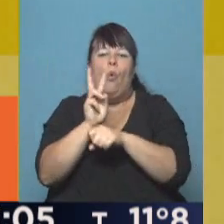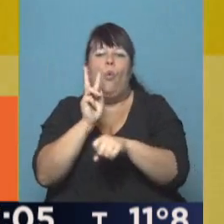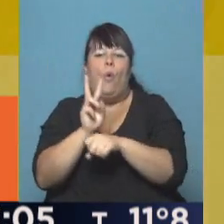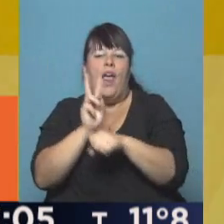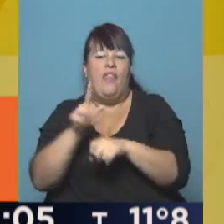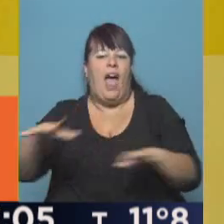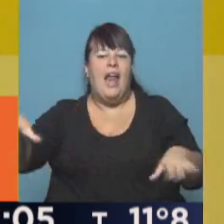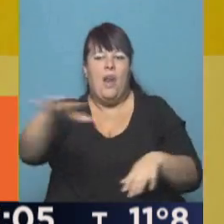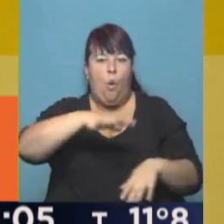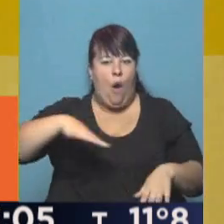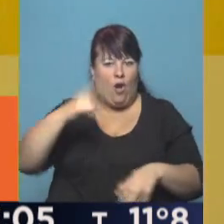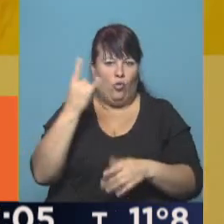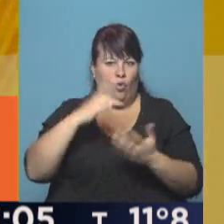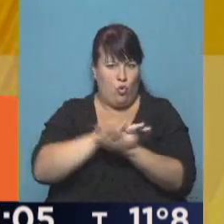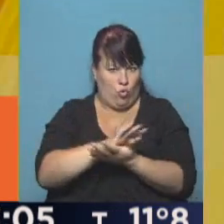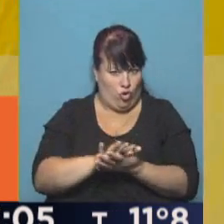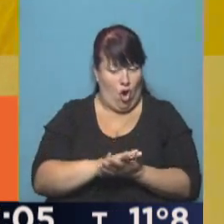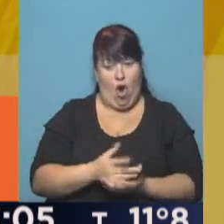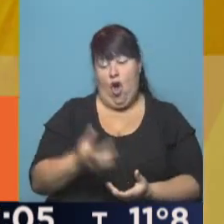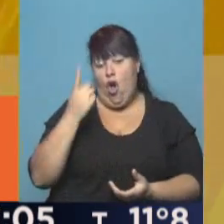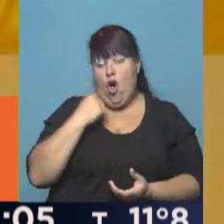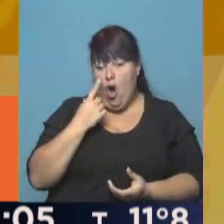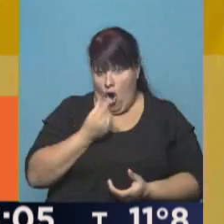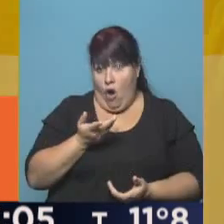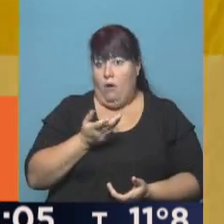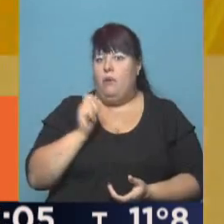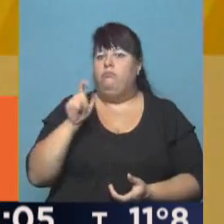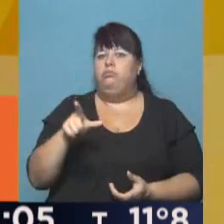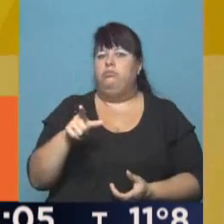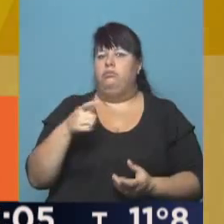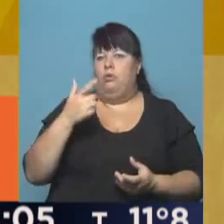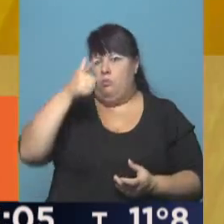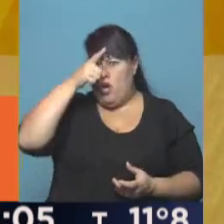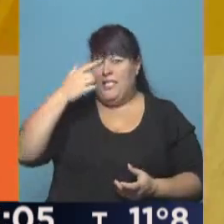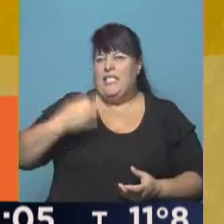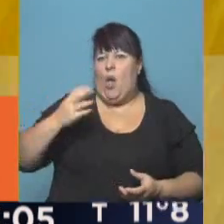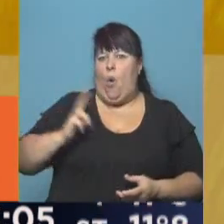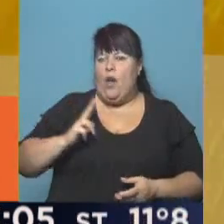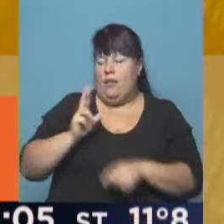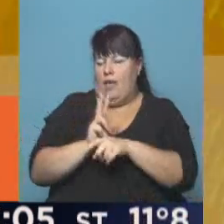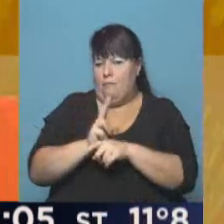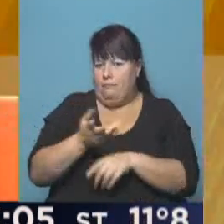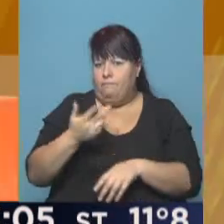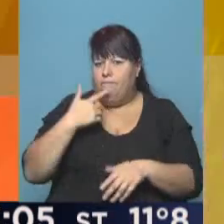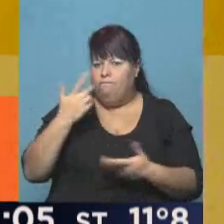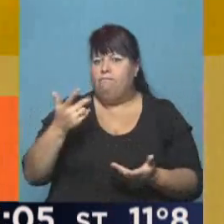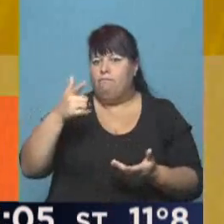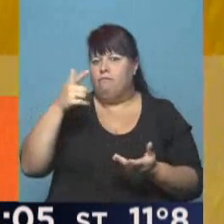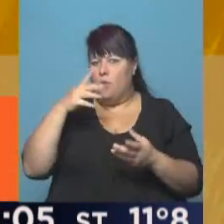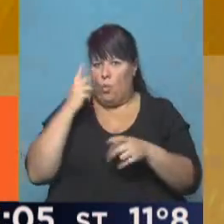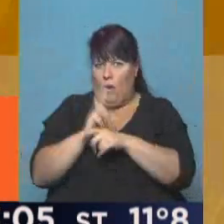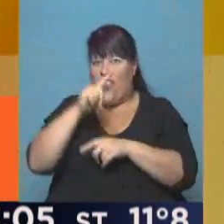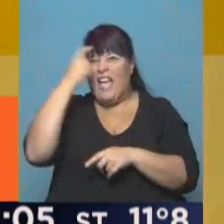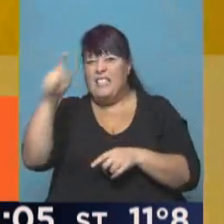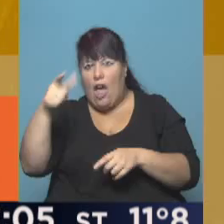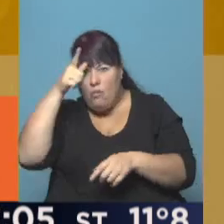de La Saladita ilegal. Hombres, por supuesto, de las fuerzas de seguridad, los celosos custodios del Estado